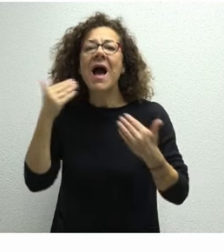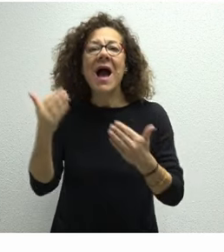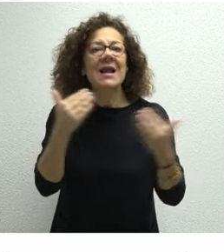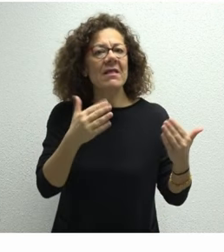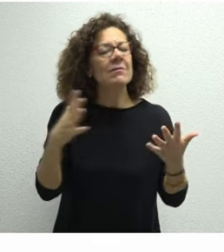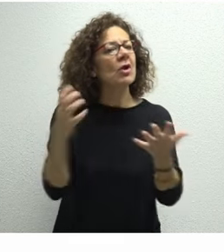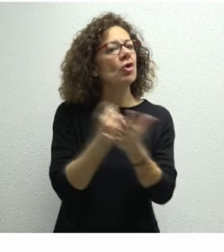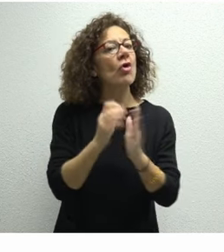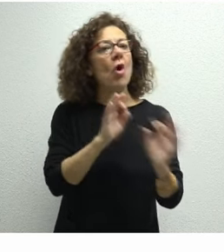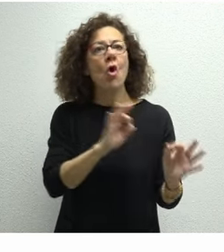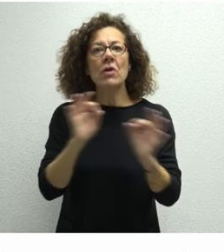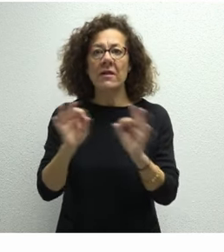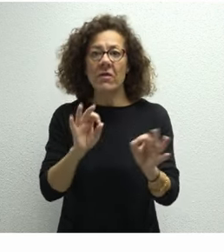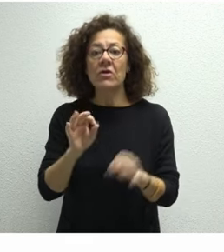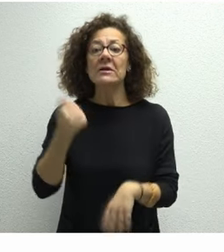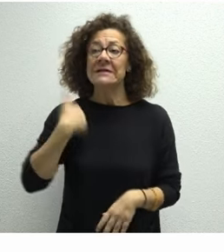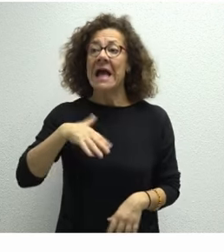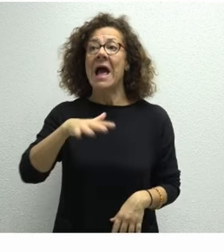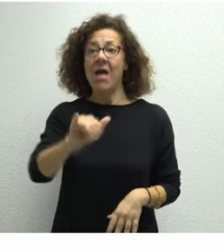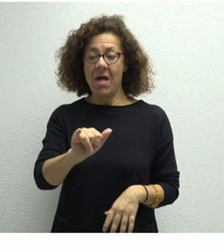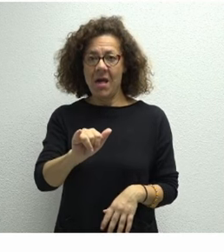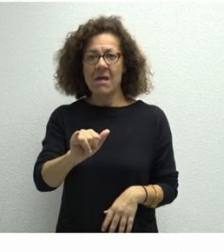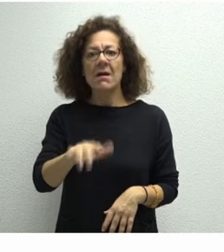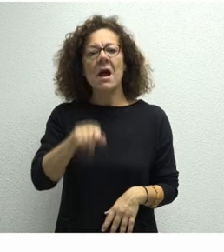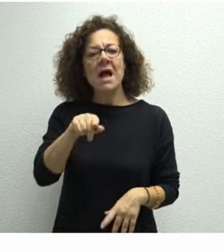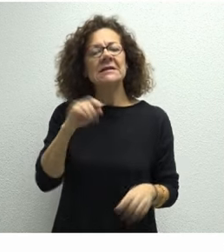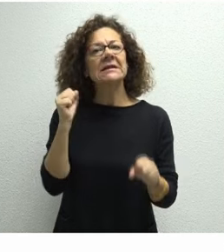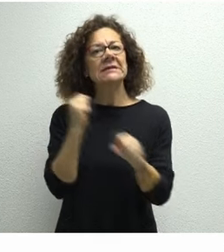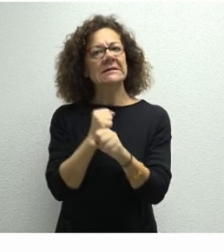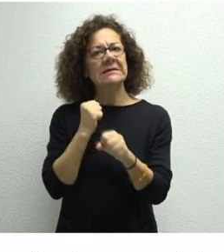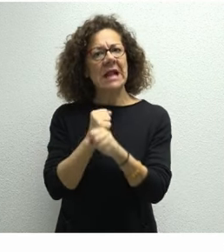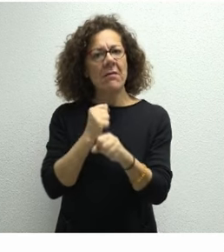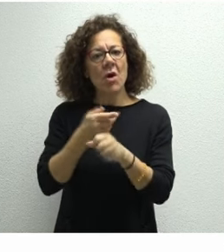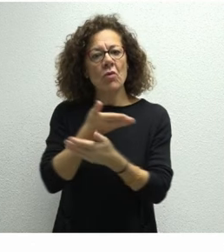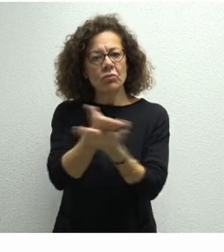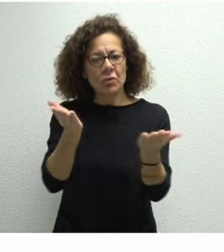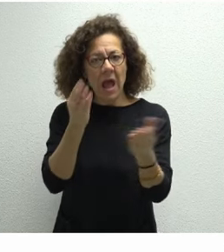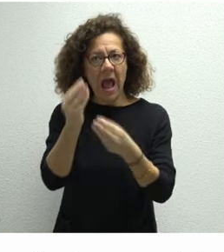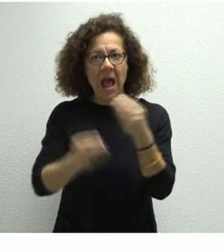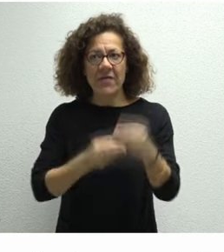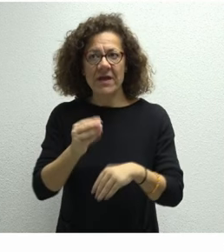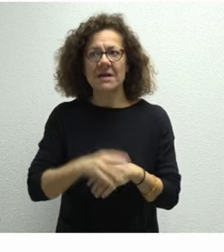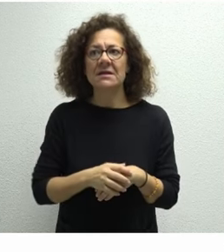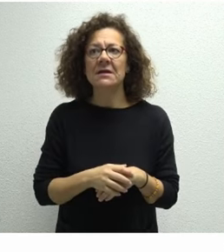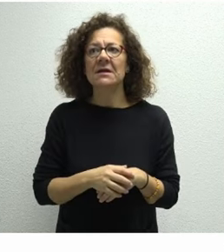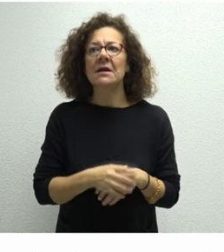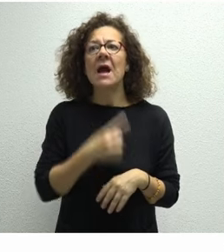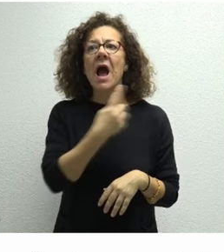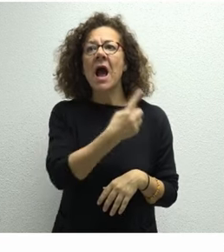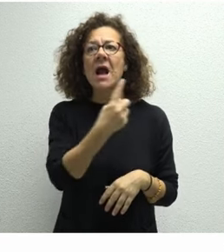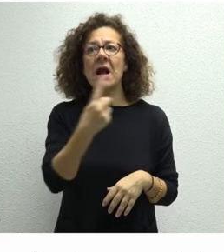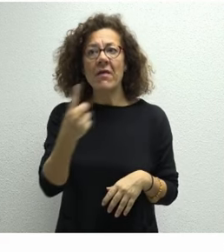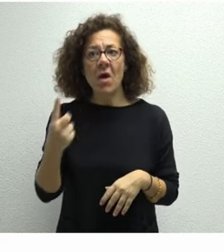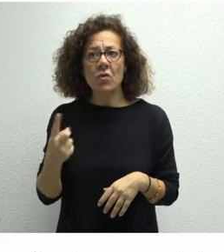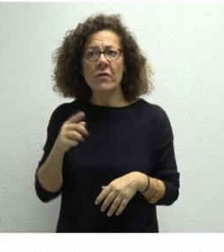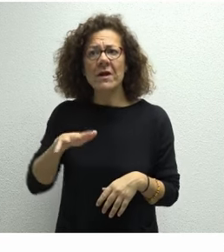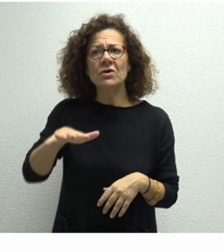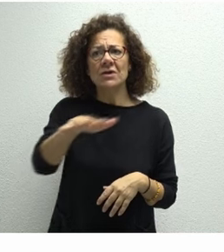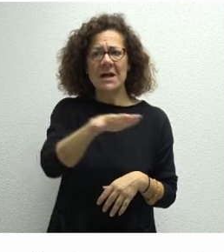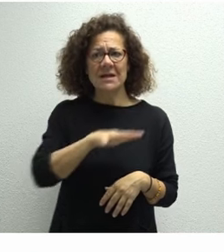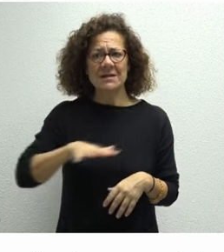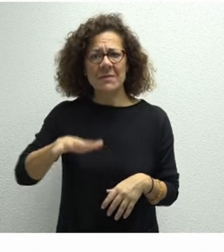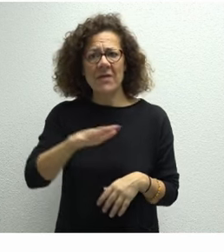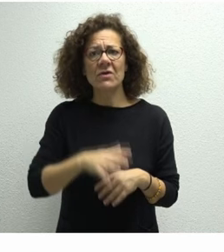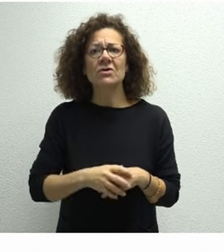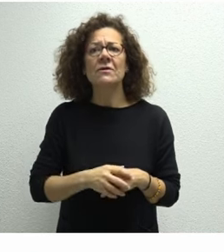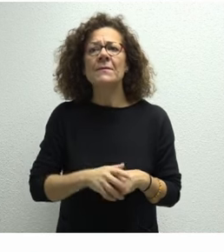organización tiene tenemos a la tarea que hacéis en cada uno de los espacios no veí